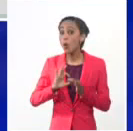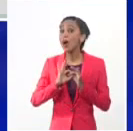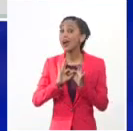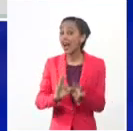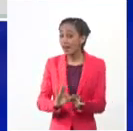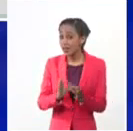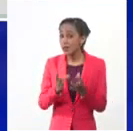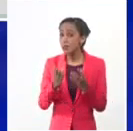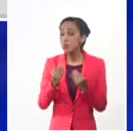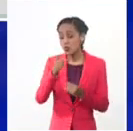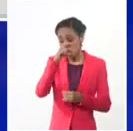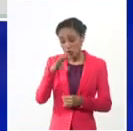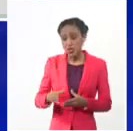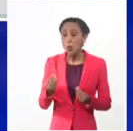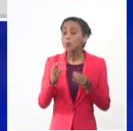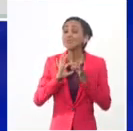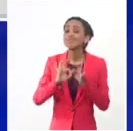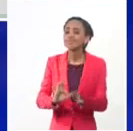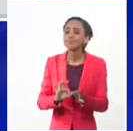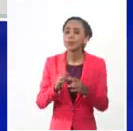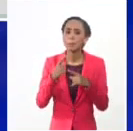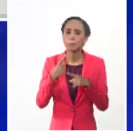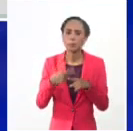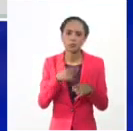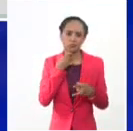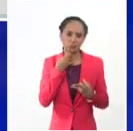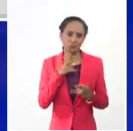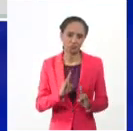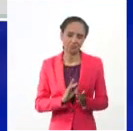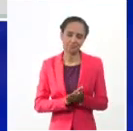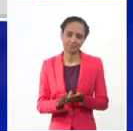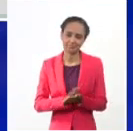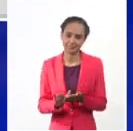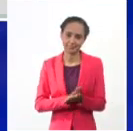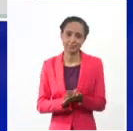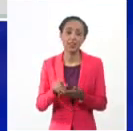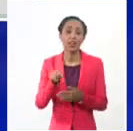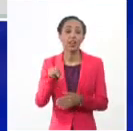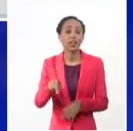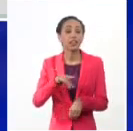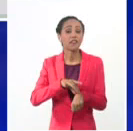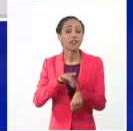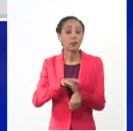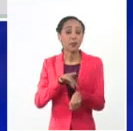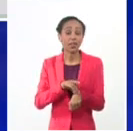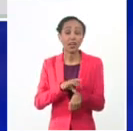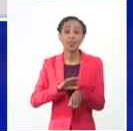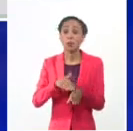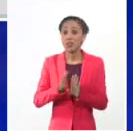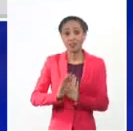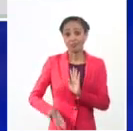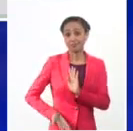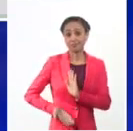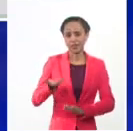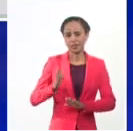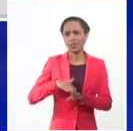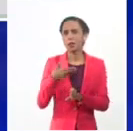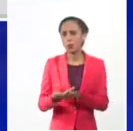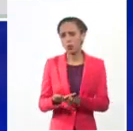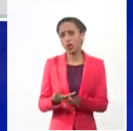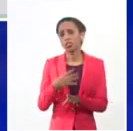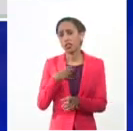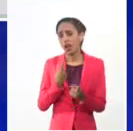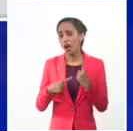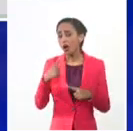crítico, pero lamentablemente muchas veces esta enfermedad deja algunas secuelas que hay